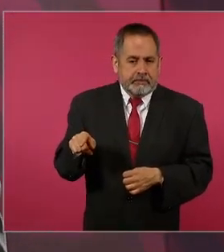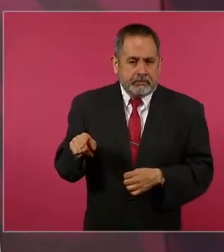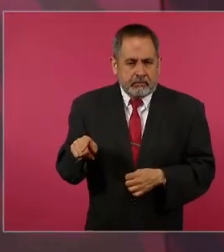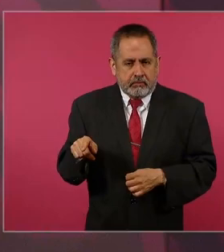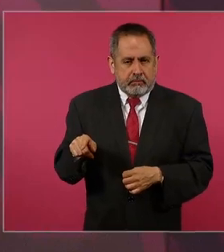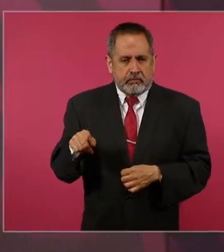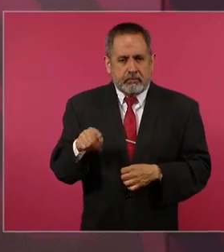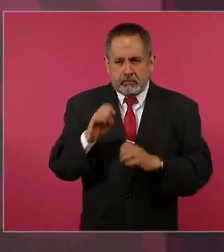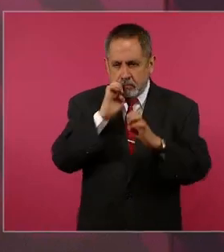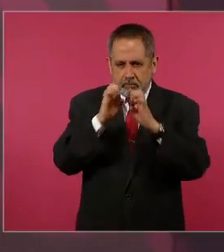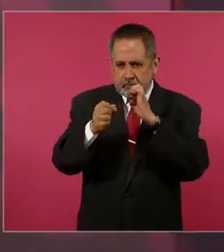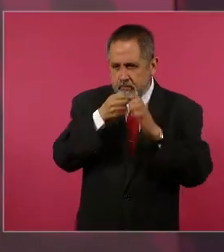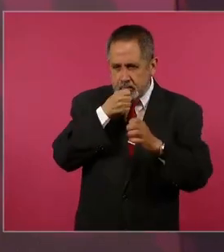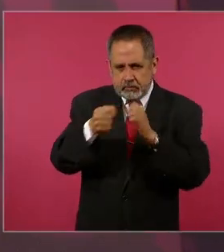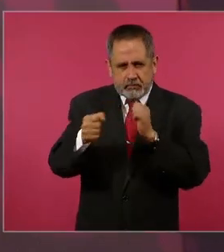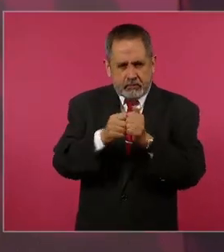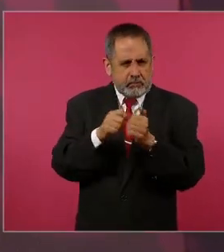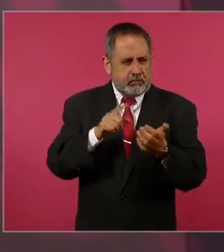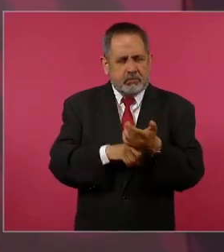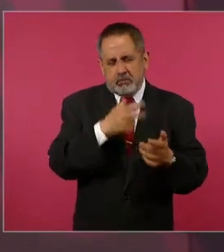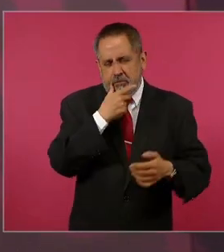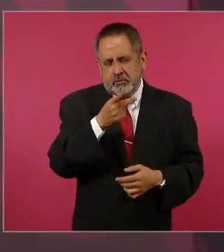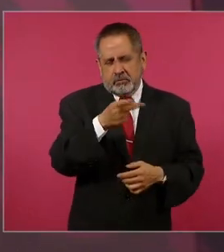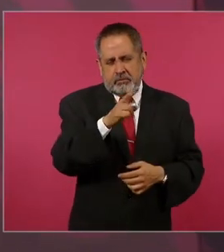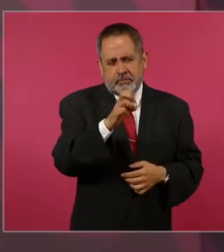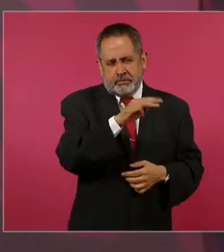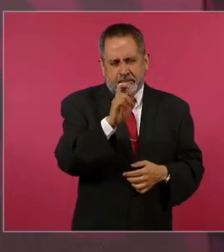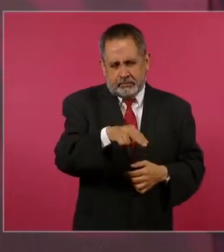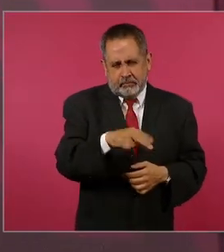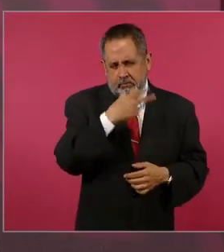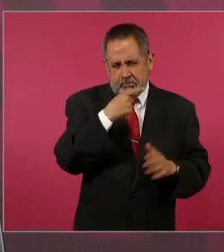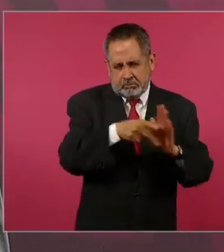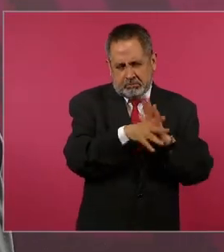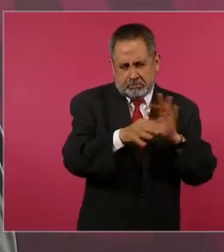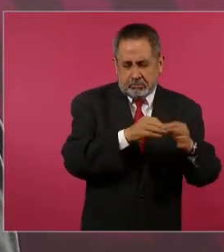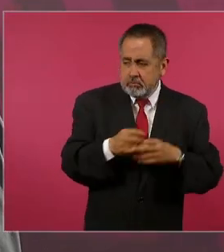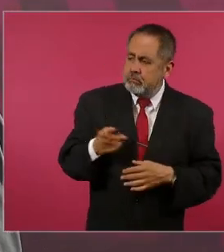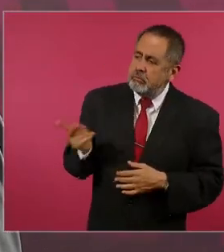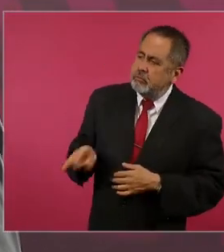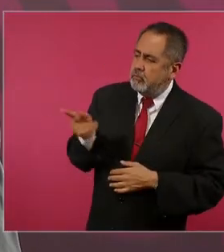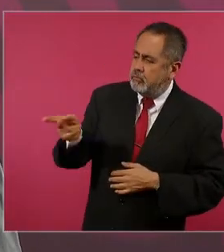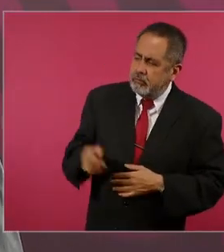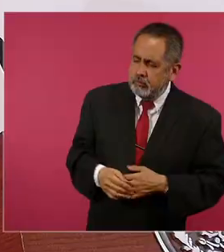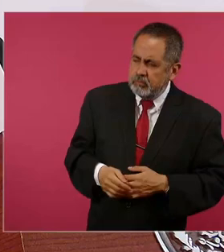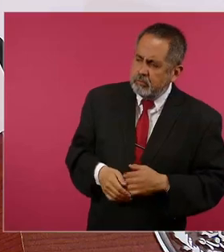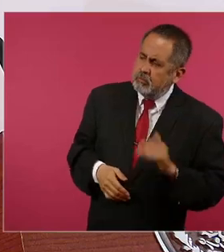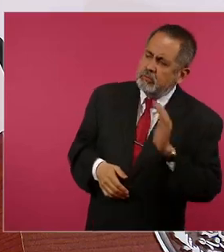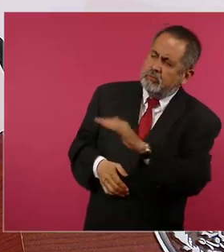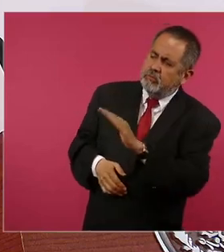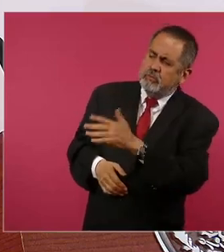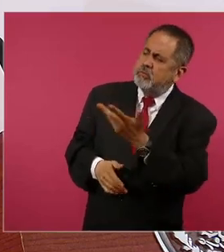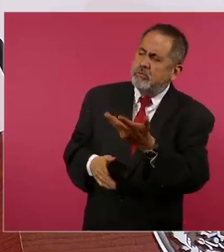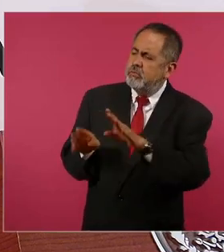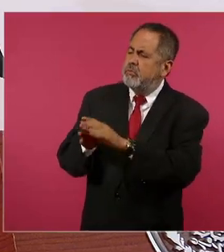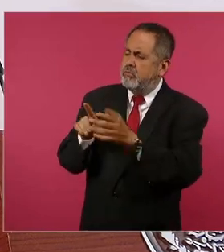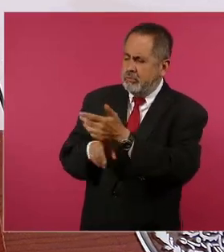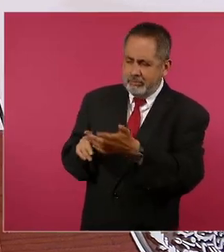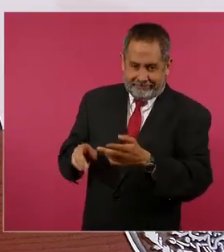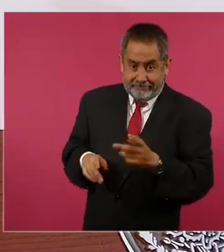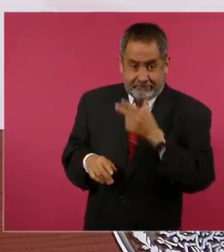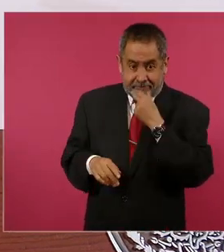en una entrevista con Krelman, un periodista, que le pregunta: oiga, ¿y usted